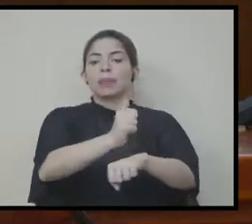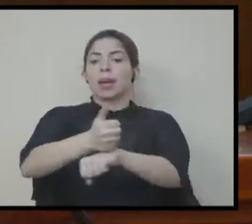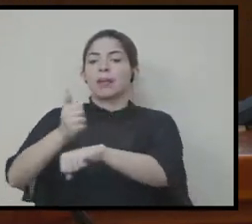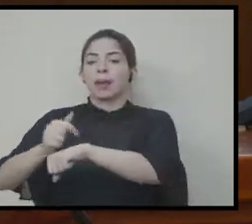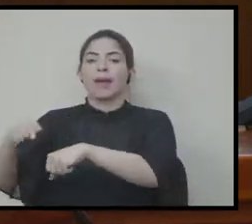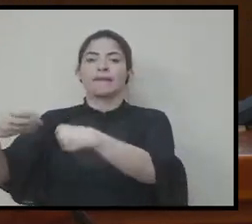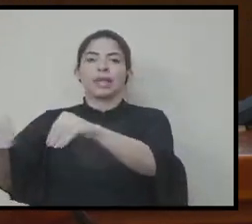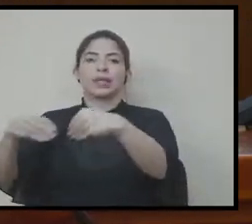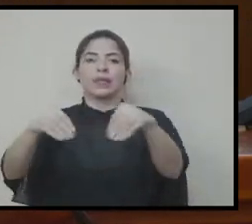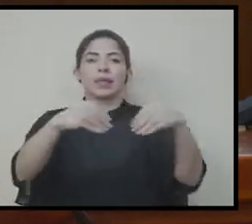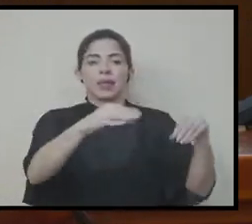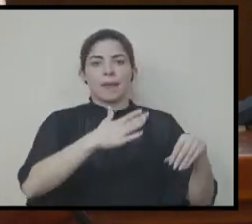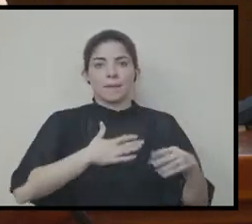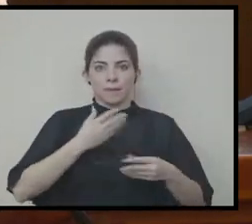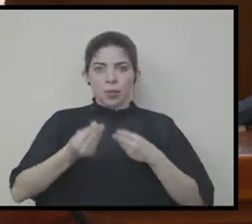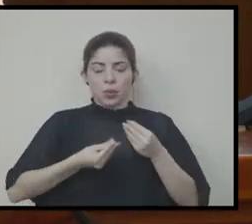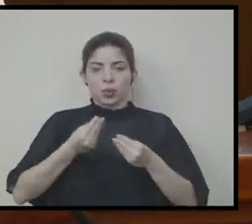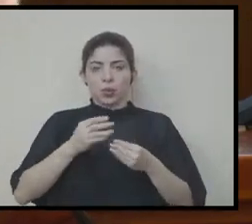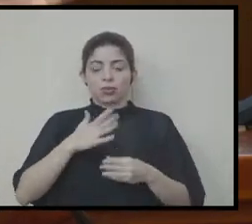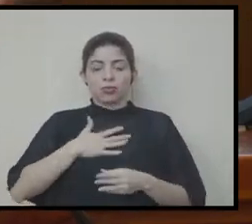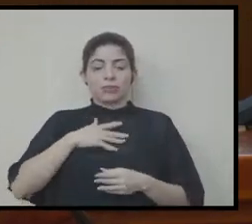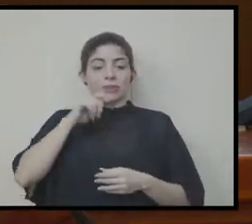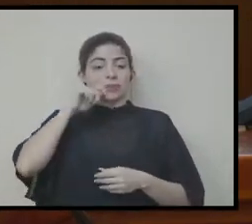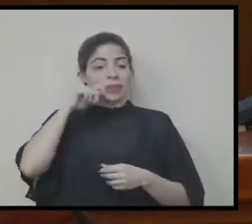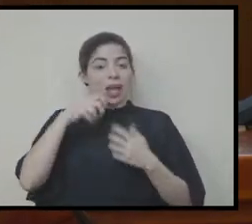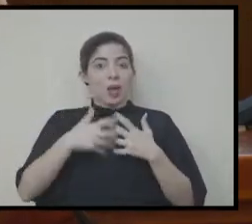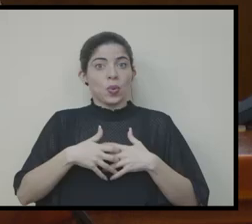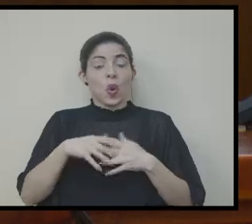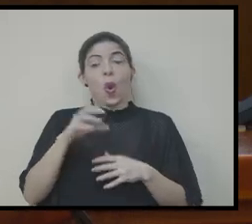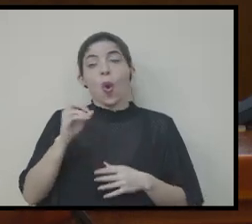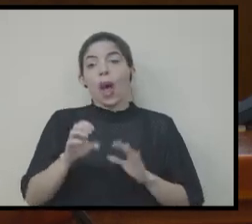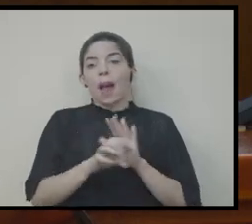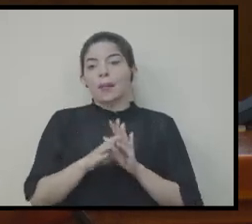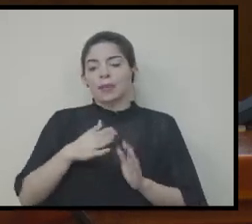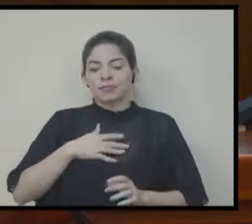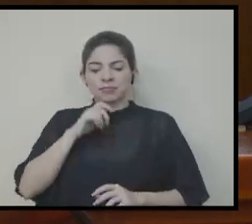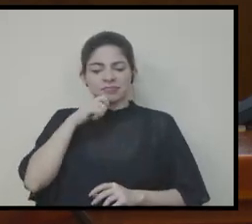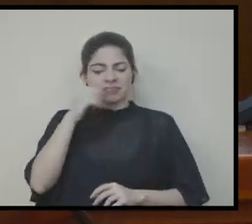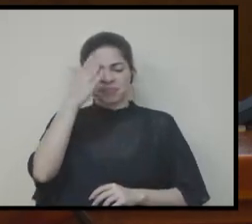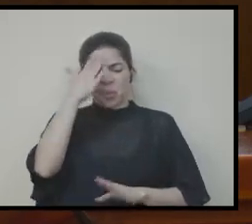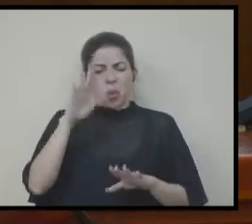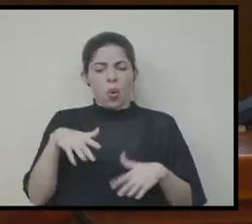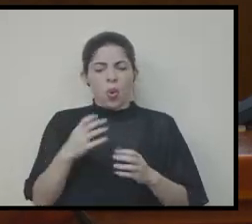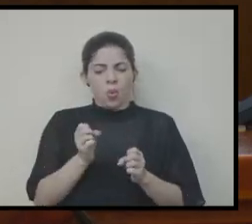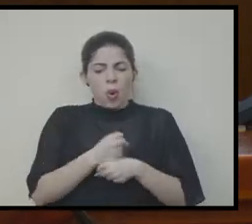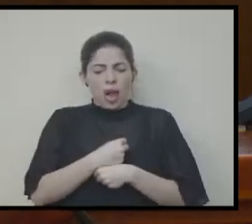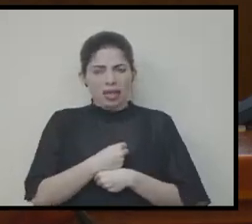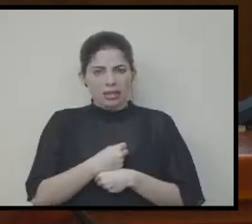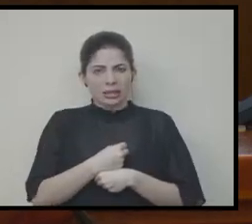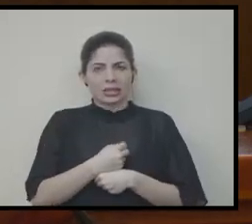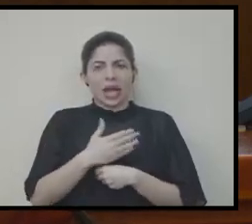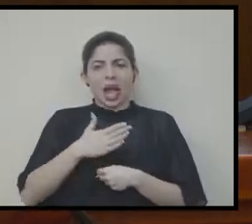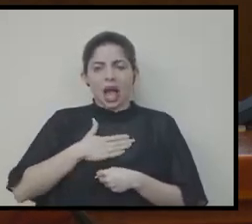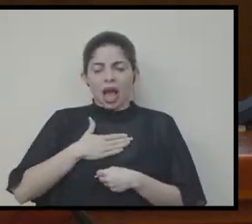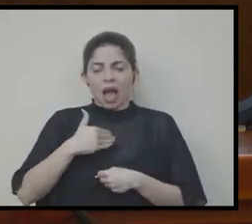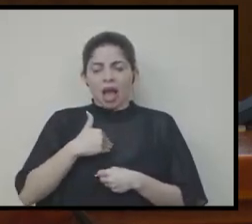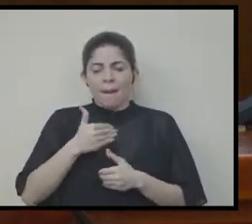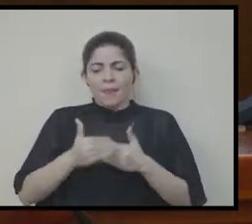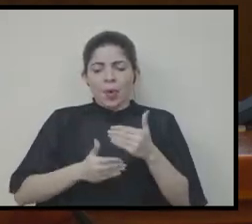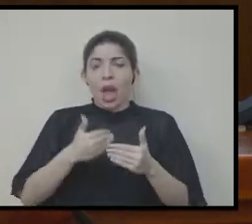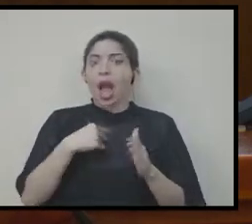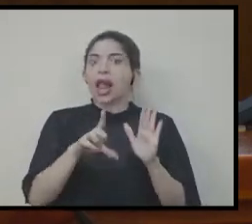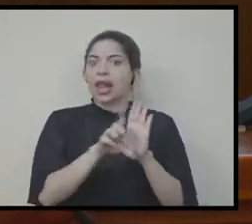ellos tengan sus secretos industriales, o usted tiene el secreto de cómo se hace, hay todo un procedimiento, hay